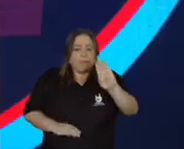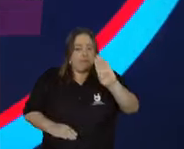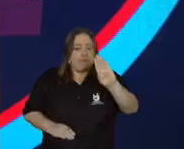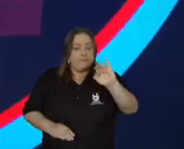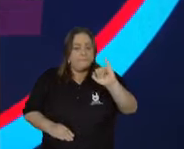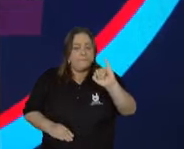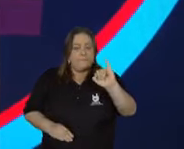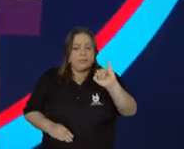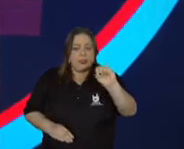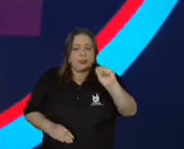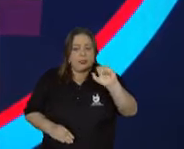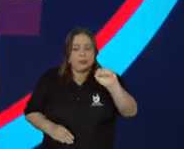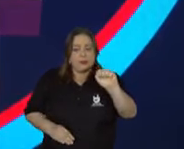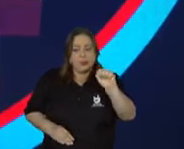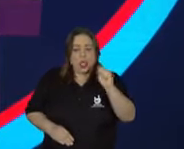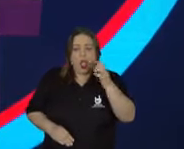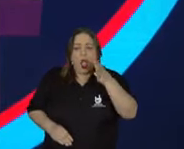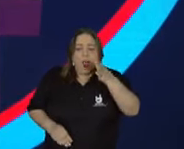cita fueron 20.